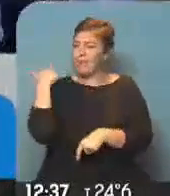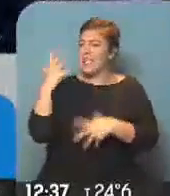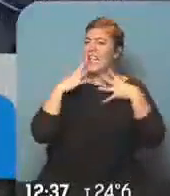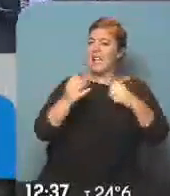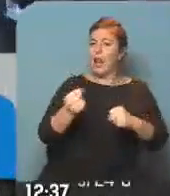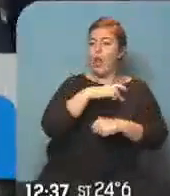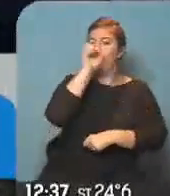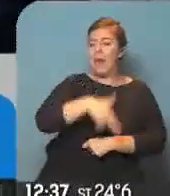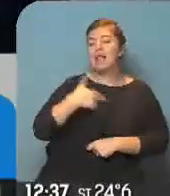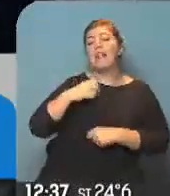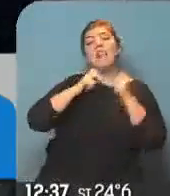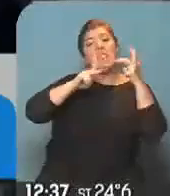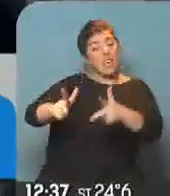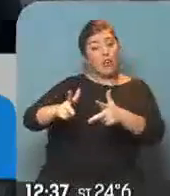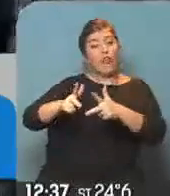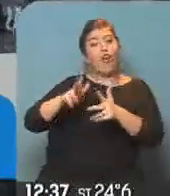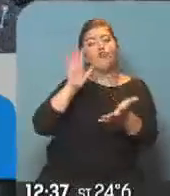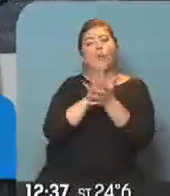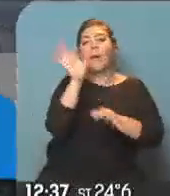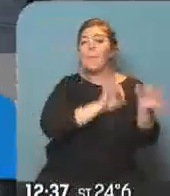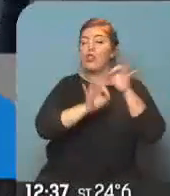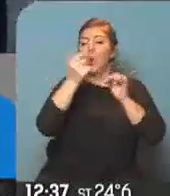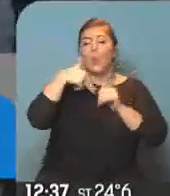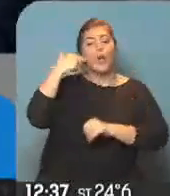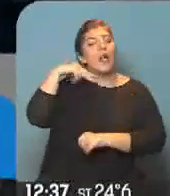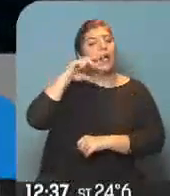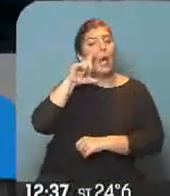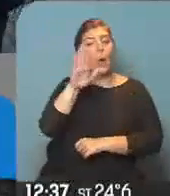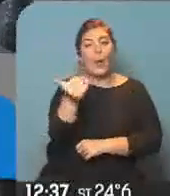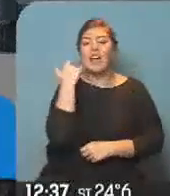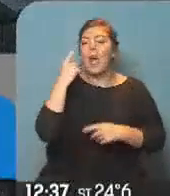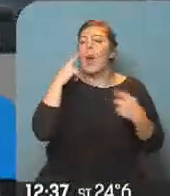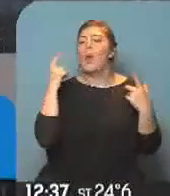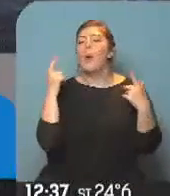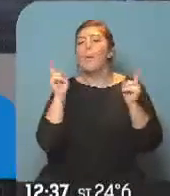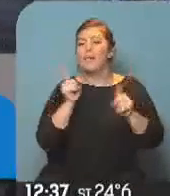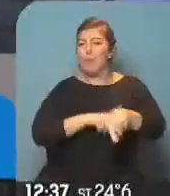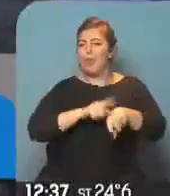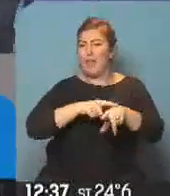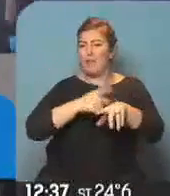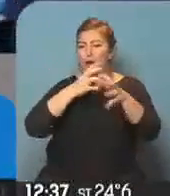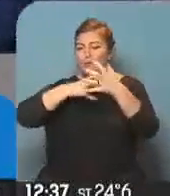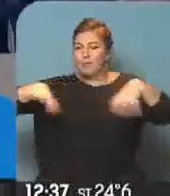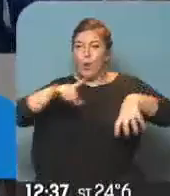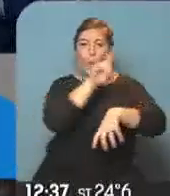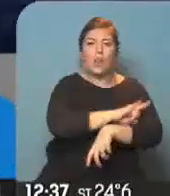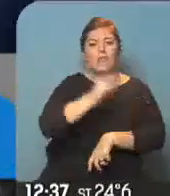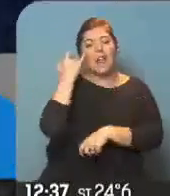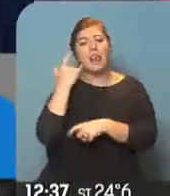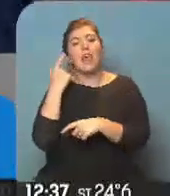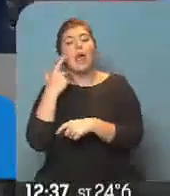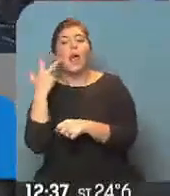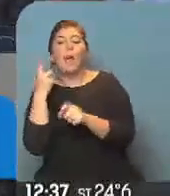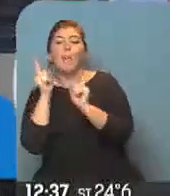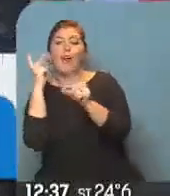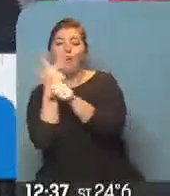planeamiento señalaba justamente acerca del proyecto de Unicaba que van a convivir los profesorados públicos con la Unicaba. ¿Qué